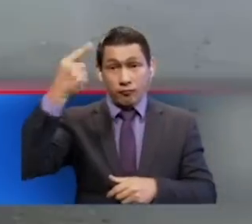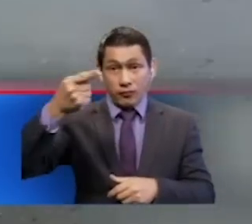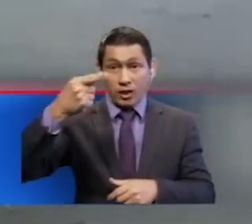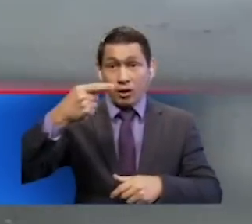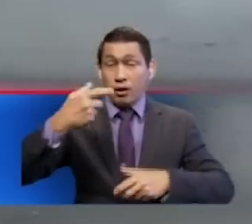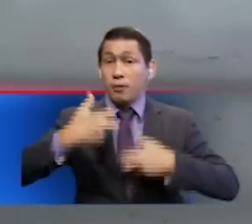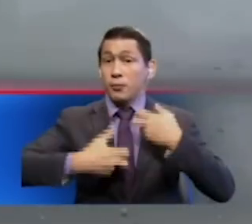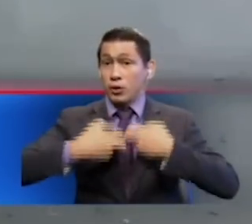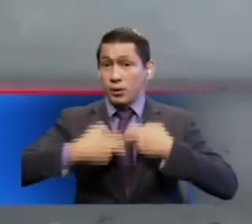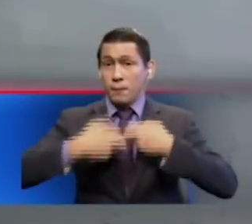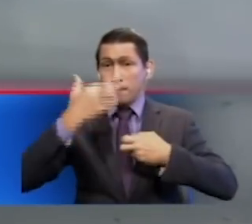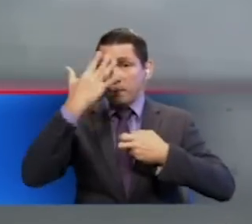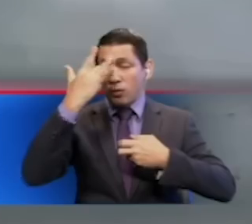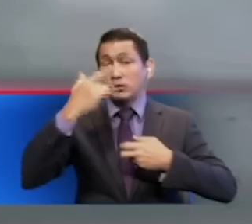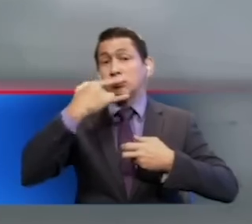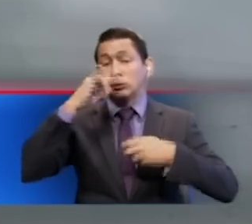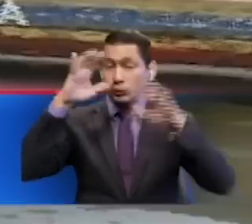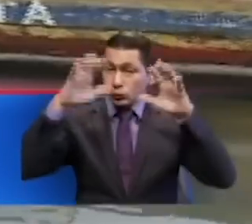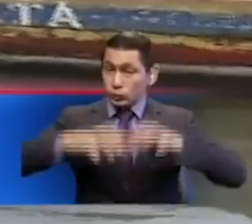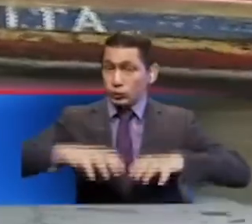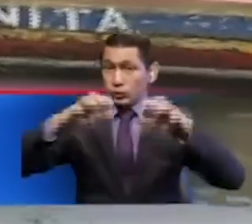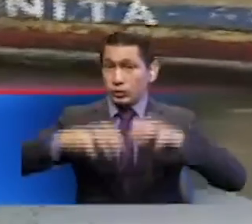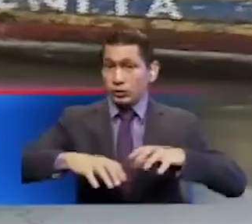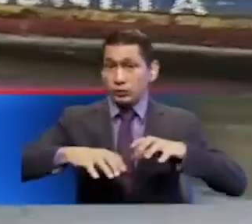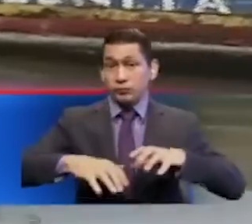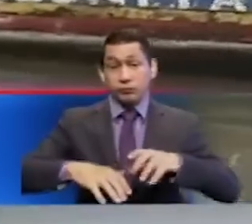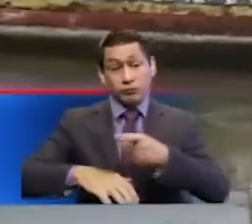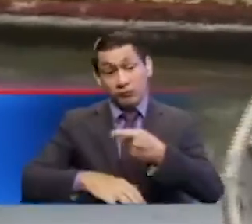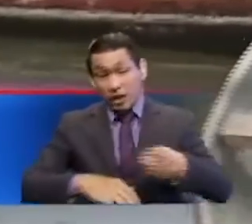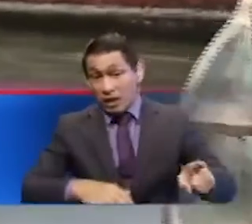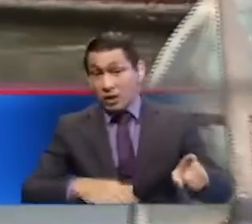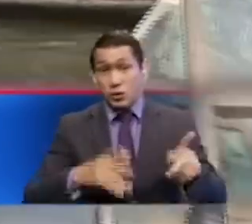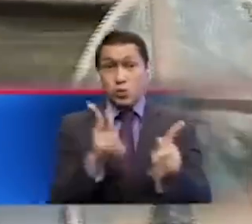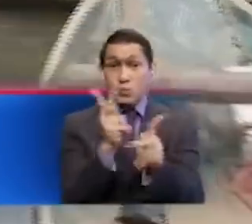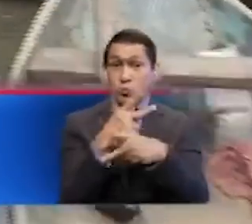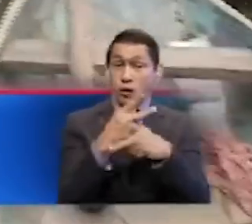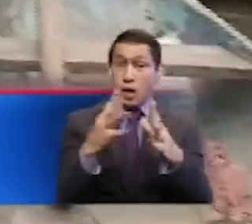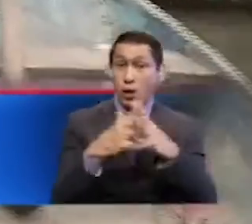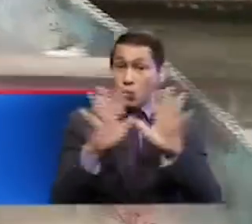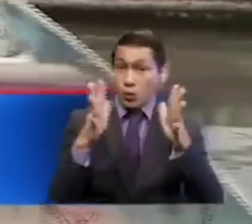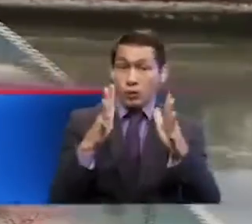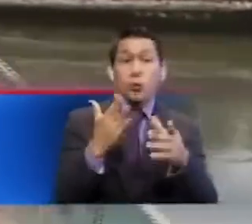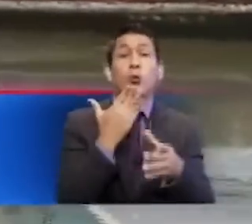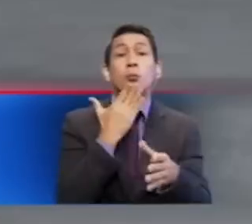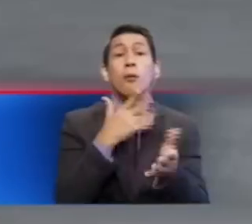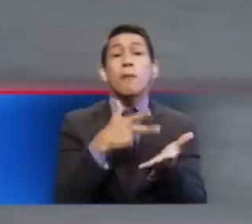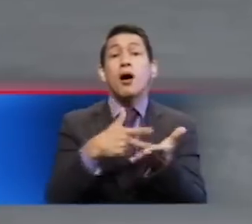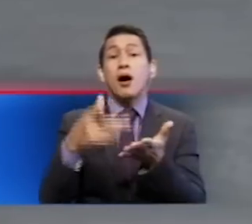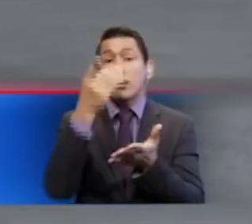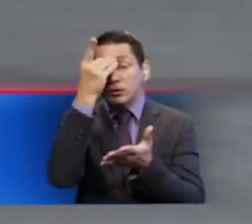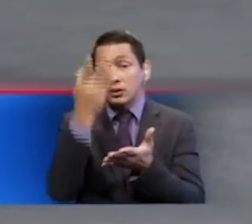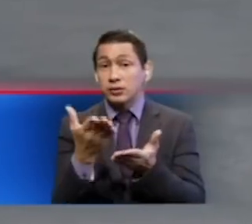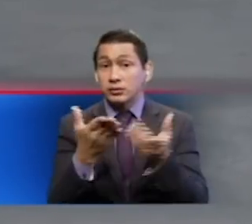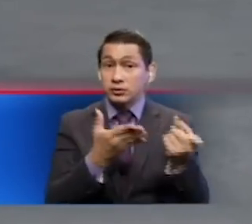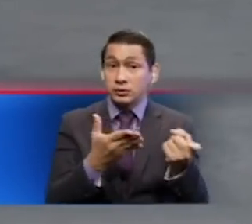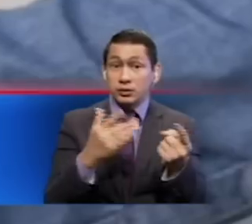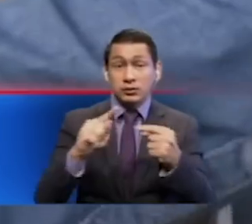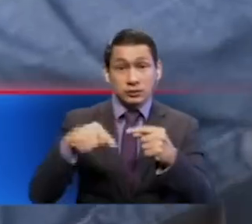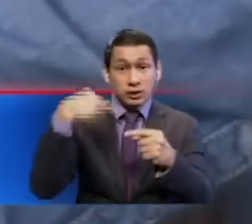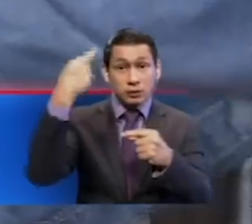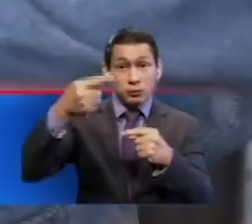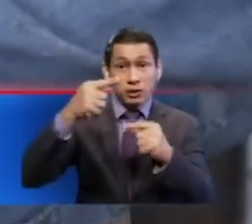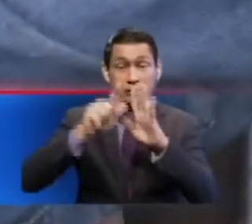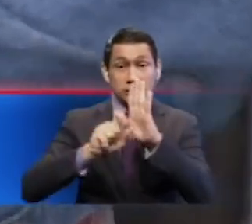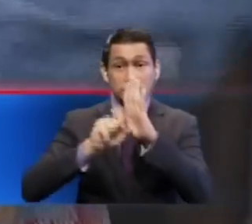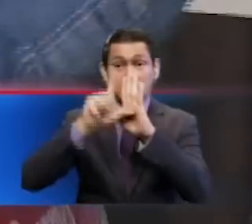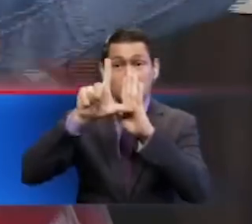del fenómeno del Niño. Muchos no podrán cubrir las deudas adquiridas para la producción de la gramínea, cuyo precio se elevará mucho más,